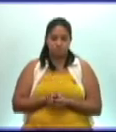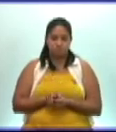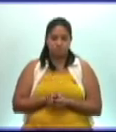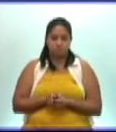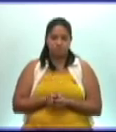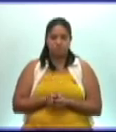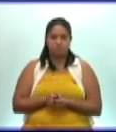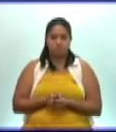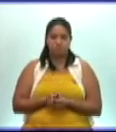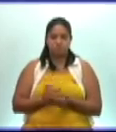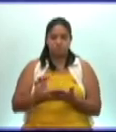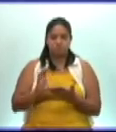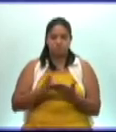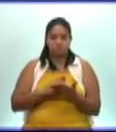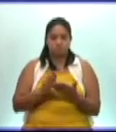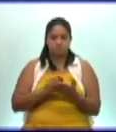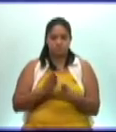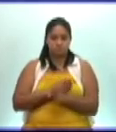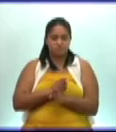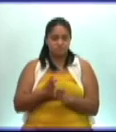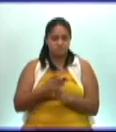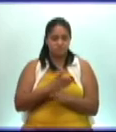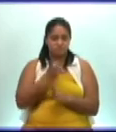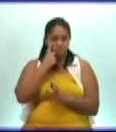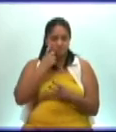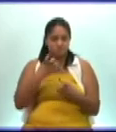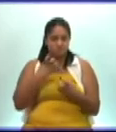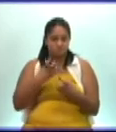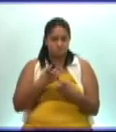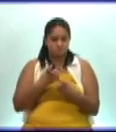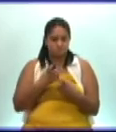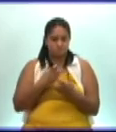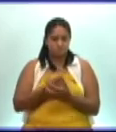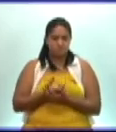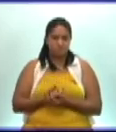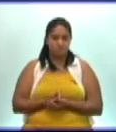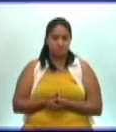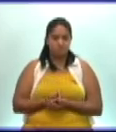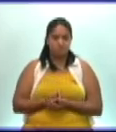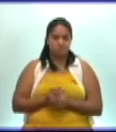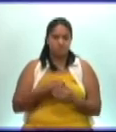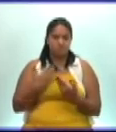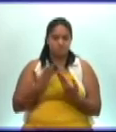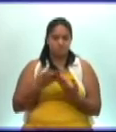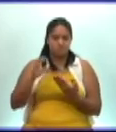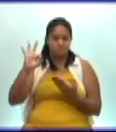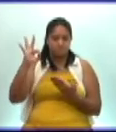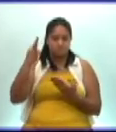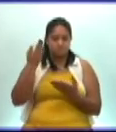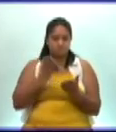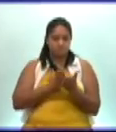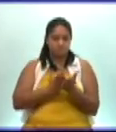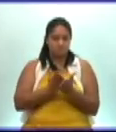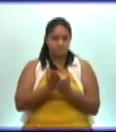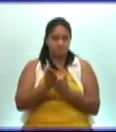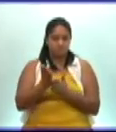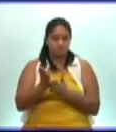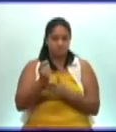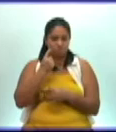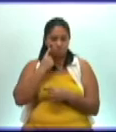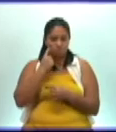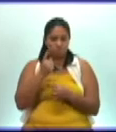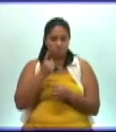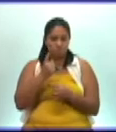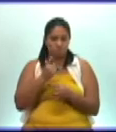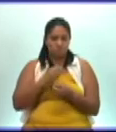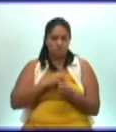hay una desviación y entonces es importante que sí modelemos que si la luz avanza y encuentra en su propagación